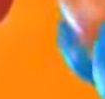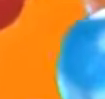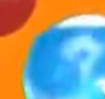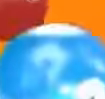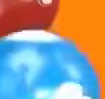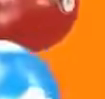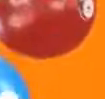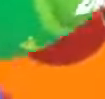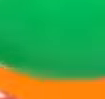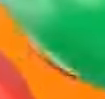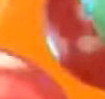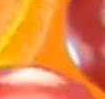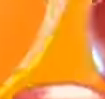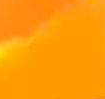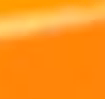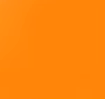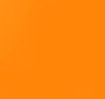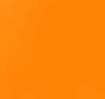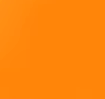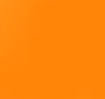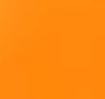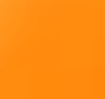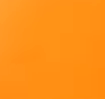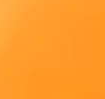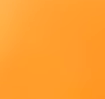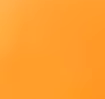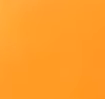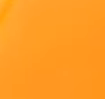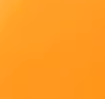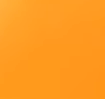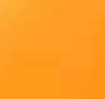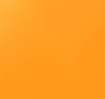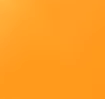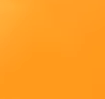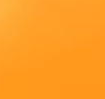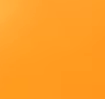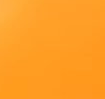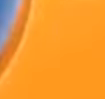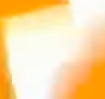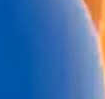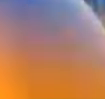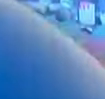Cumplir tus sueños. Bienvenidos al Orteo Loto.